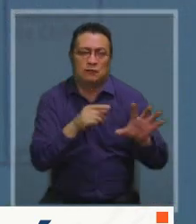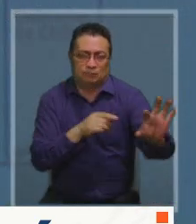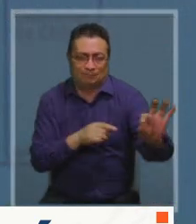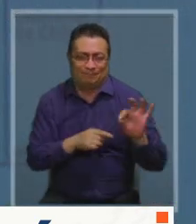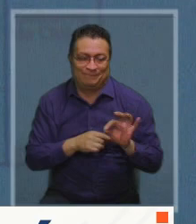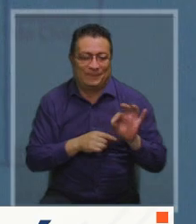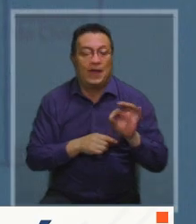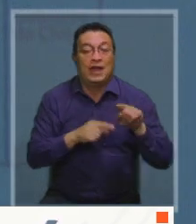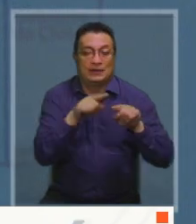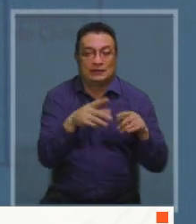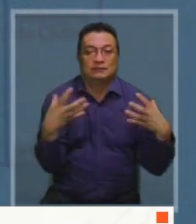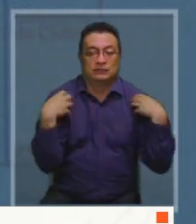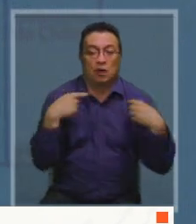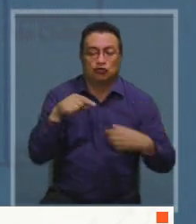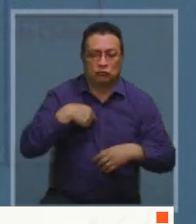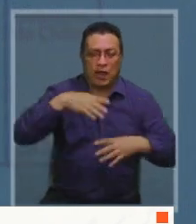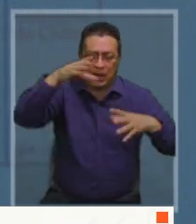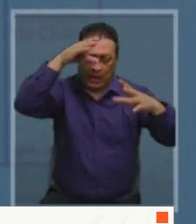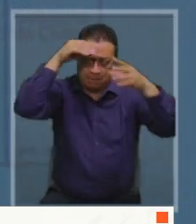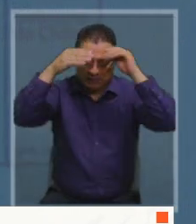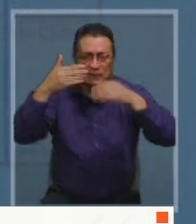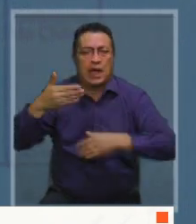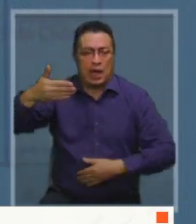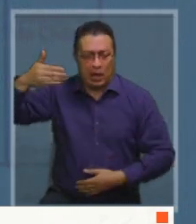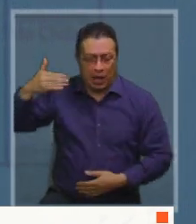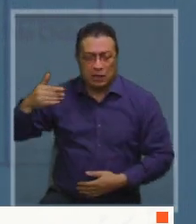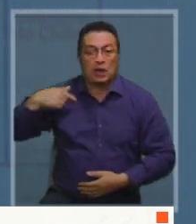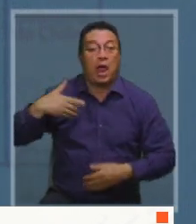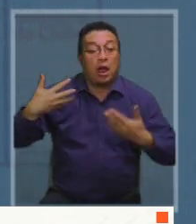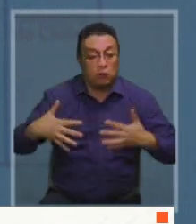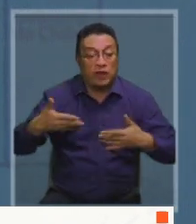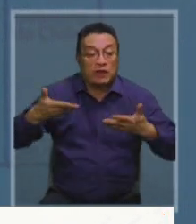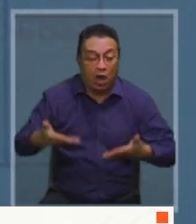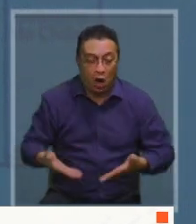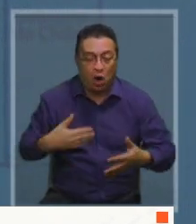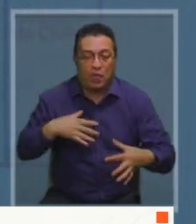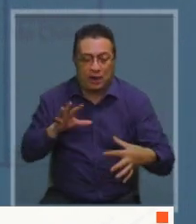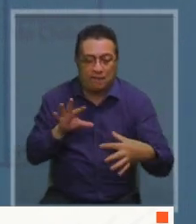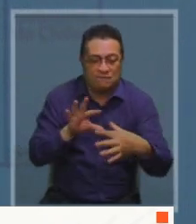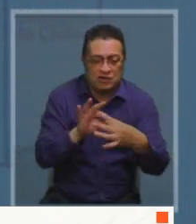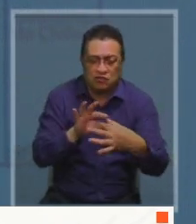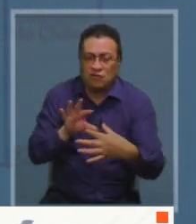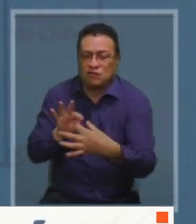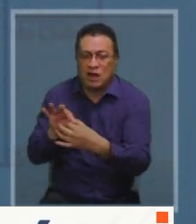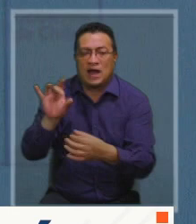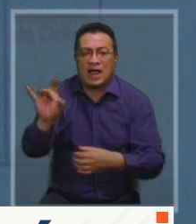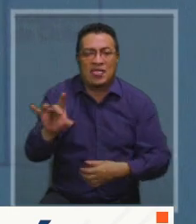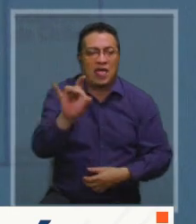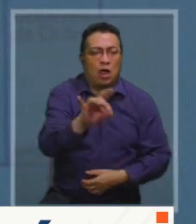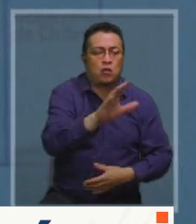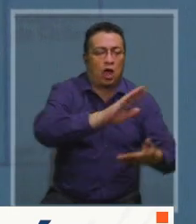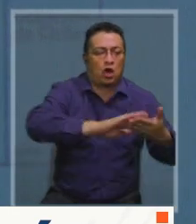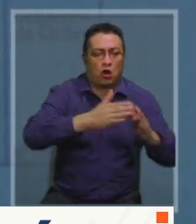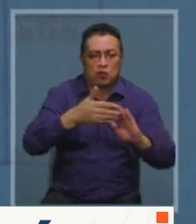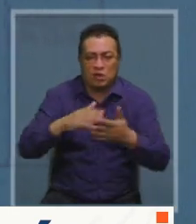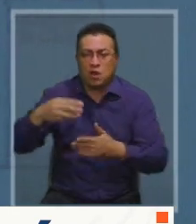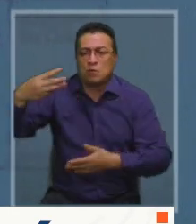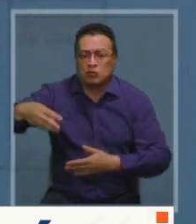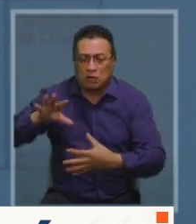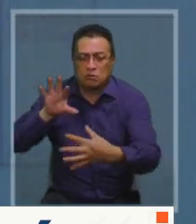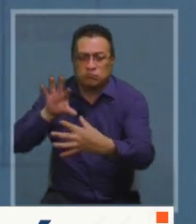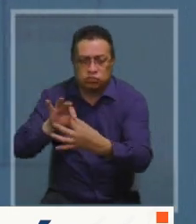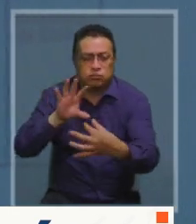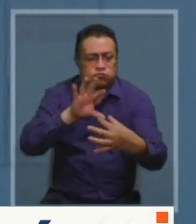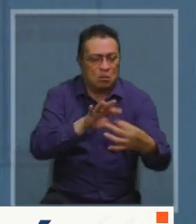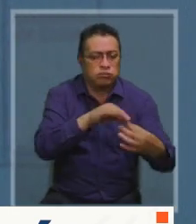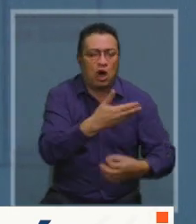bien tenemos experiencia anterior, lo importante hoy día es el vínculo con cada una de las comunidades, con cada uno de los municipios, con cada